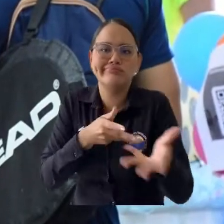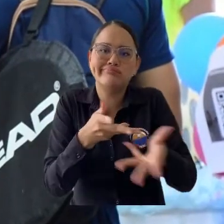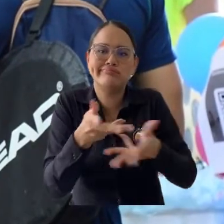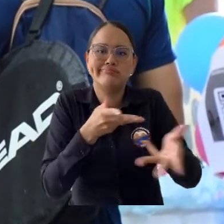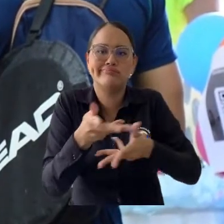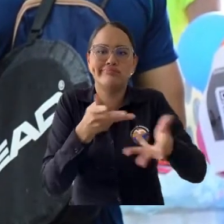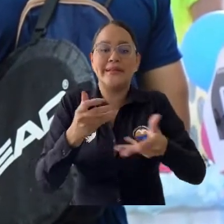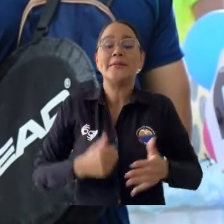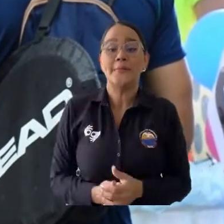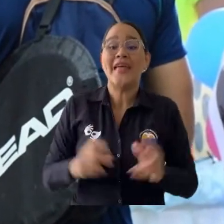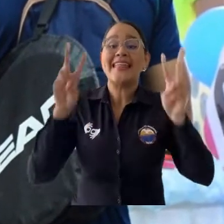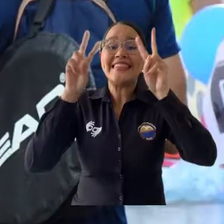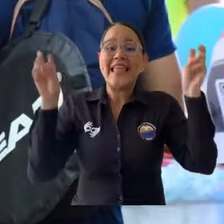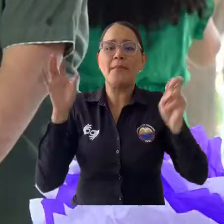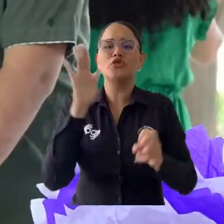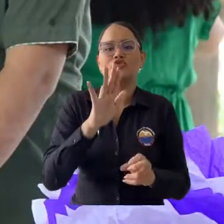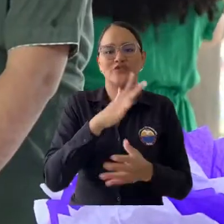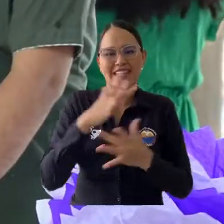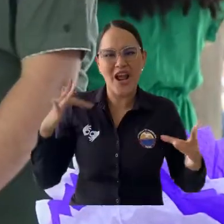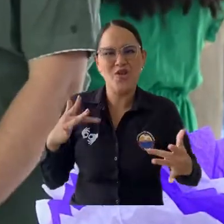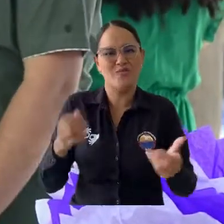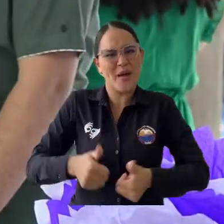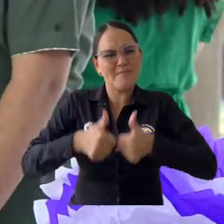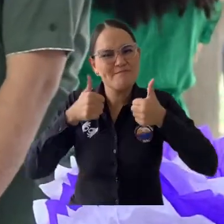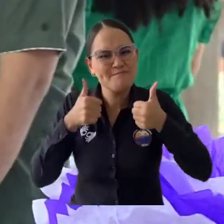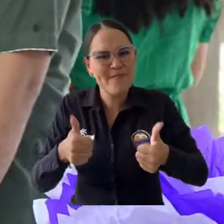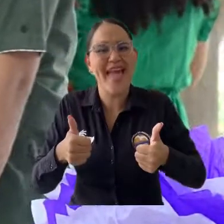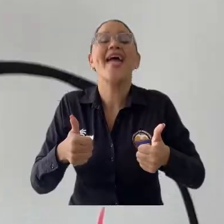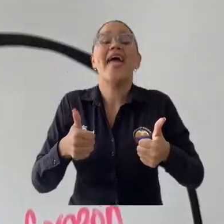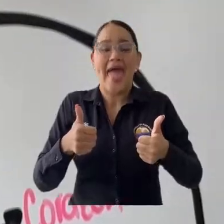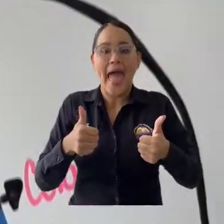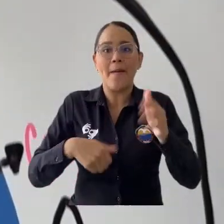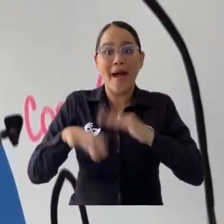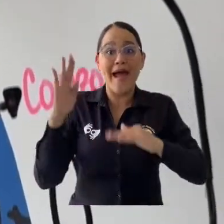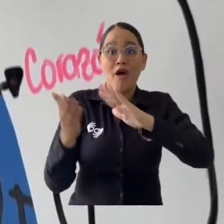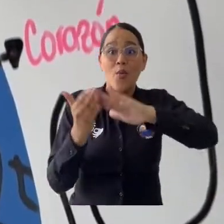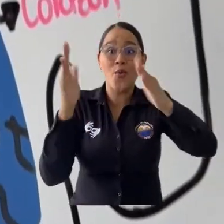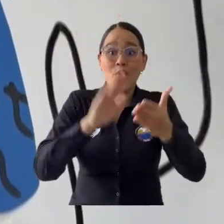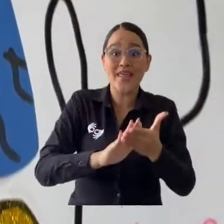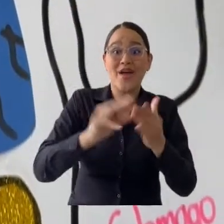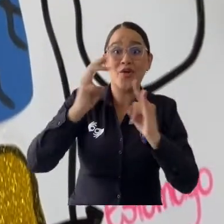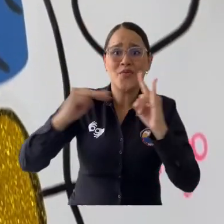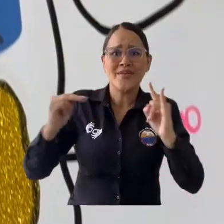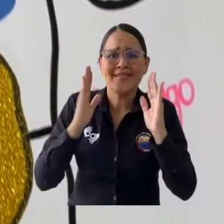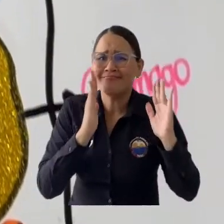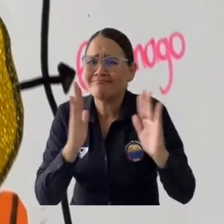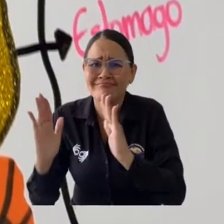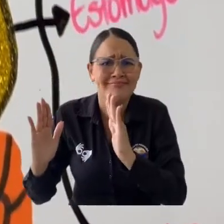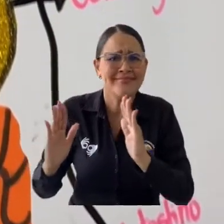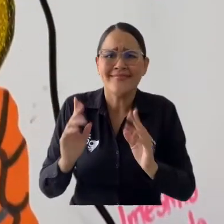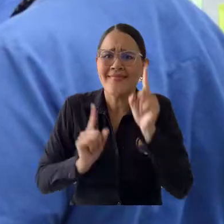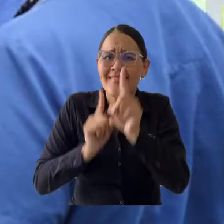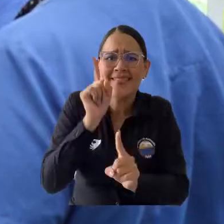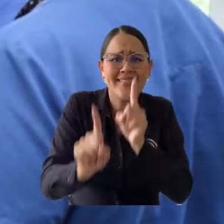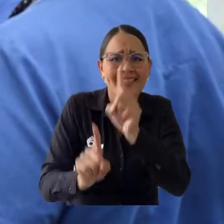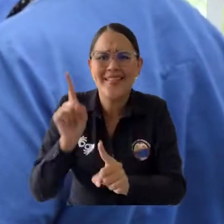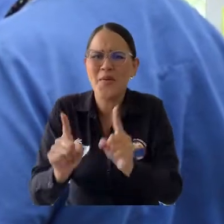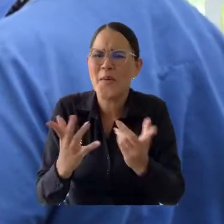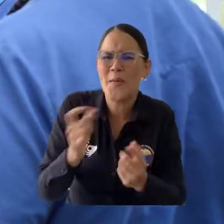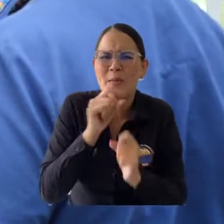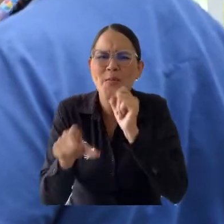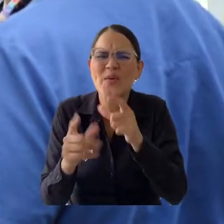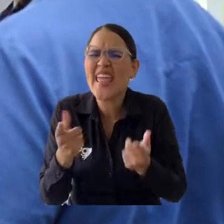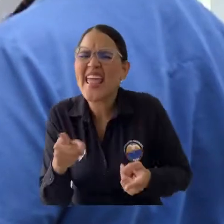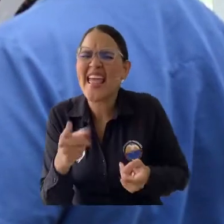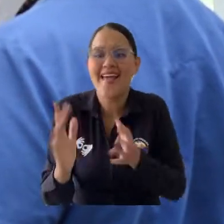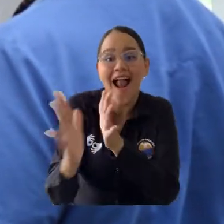Esta estrategia educativa sobre salud y bienestar tuvo gran acogida en la comunidad universitaria, especialmente en estudiantes que se vieron atraídos por